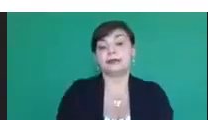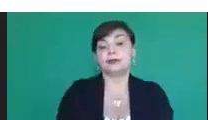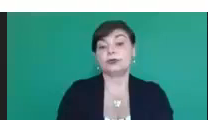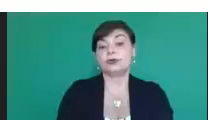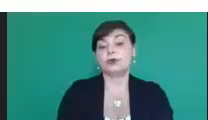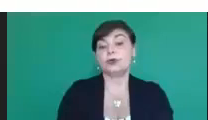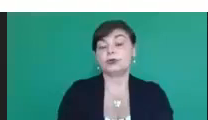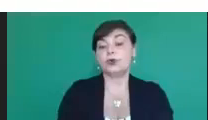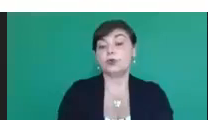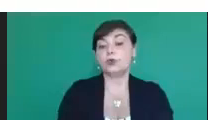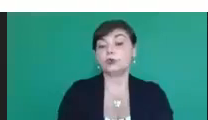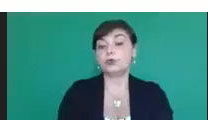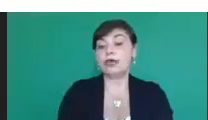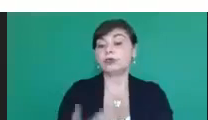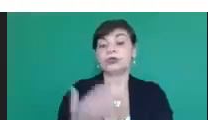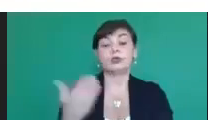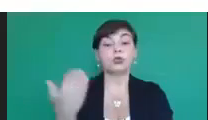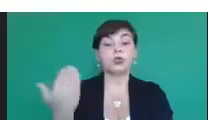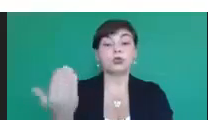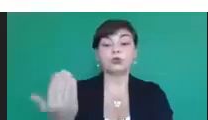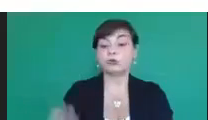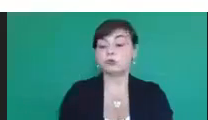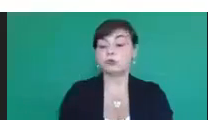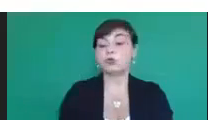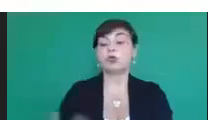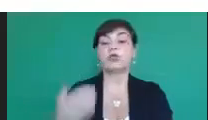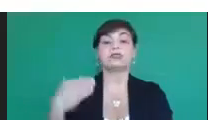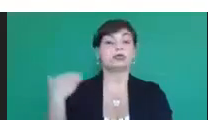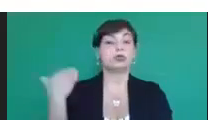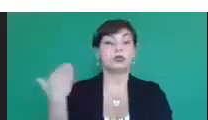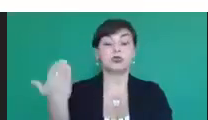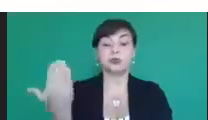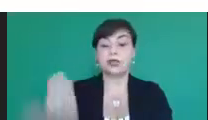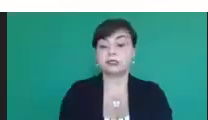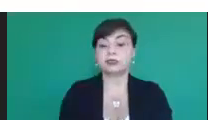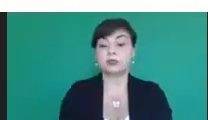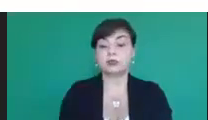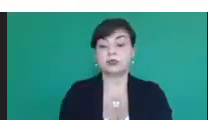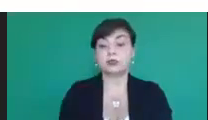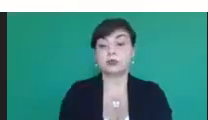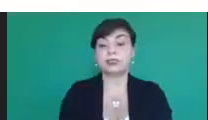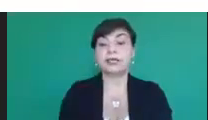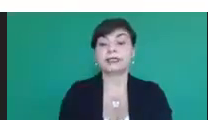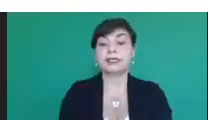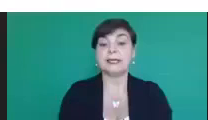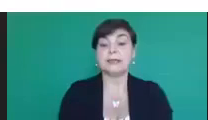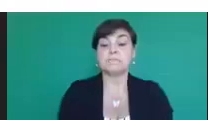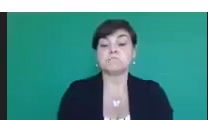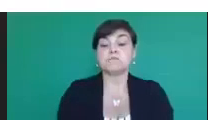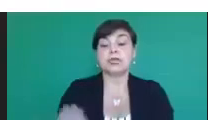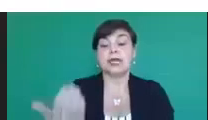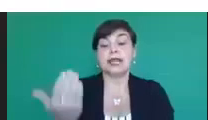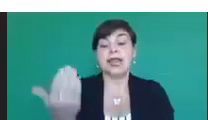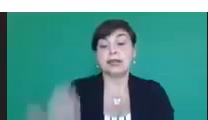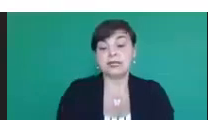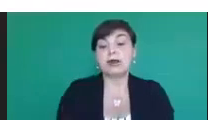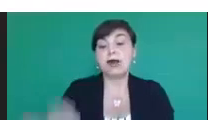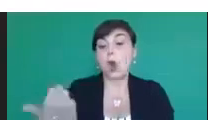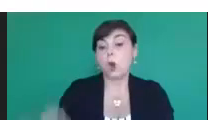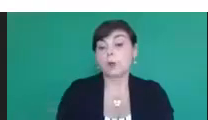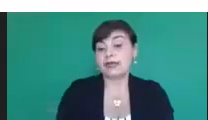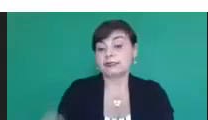todos los usuarios, a todos los consumidores, a todos los países socios comerciales, la misma